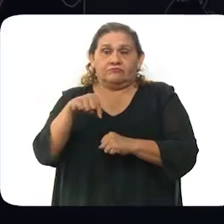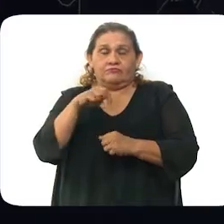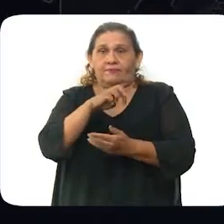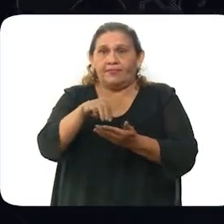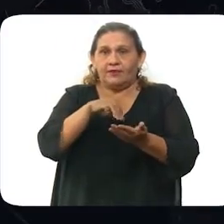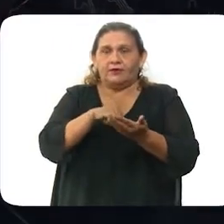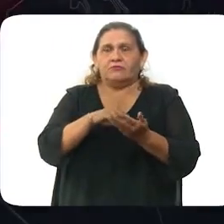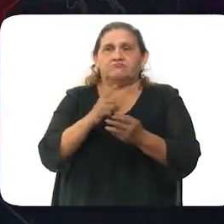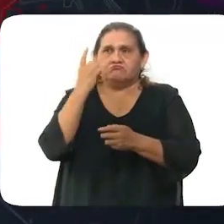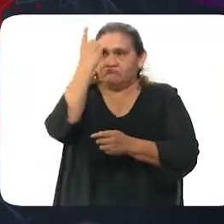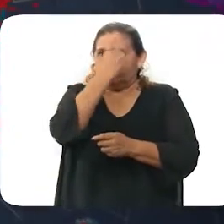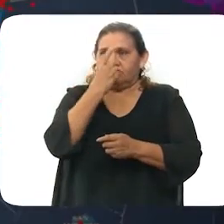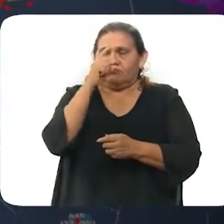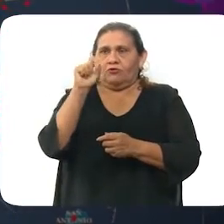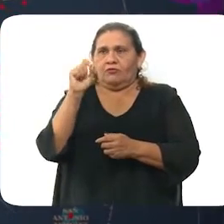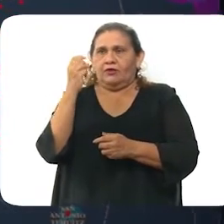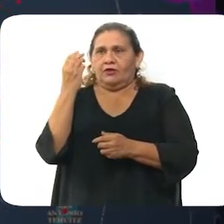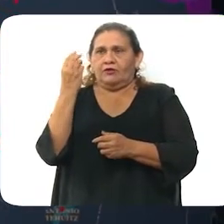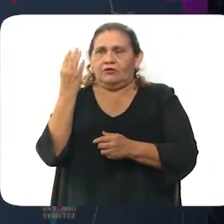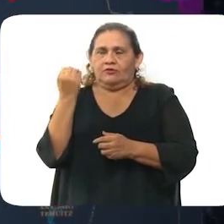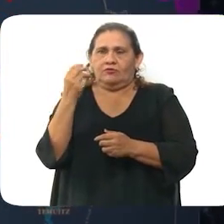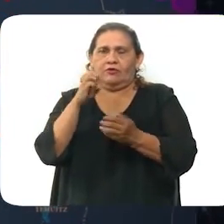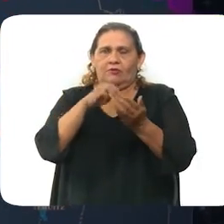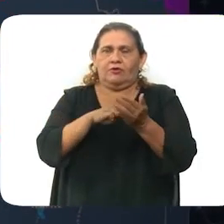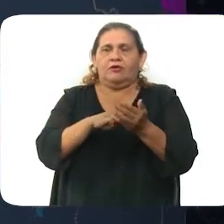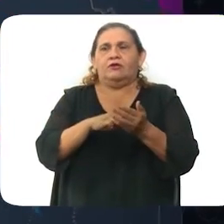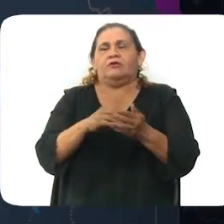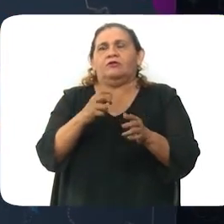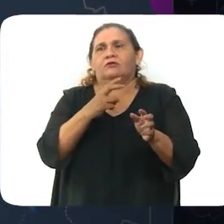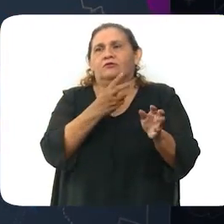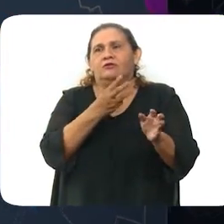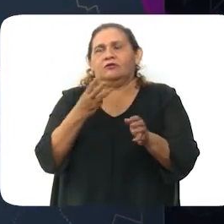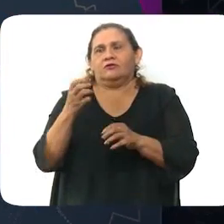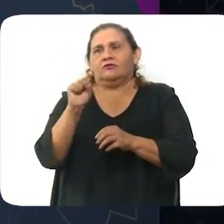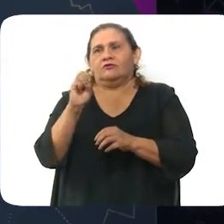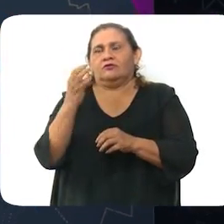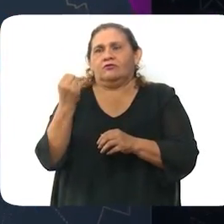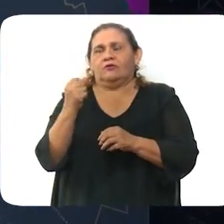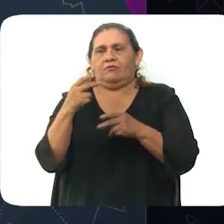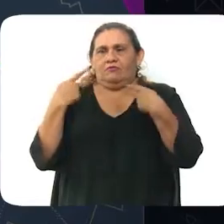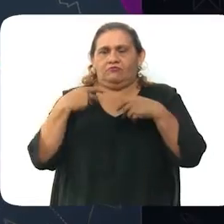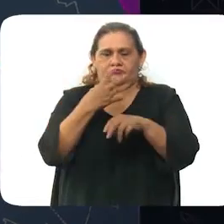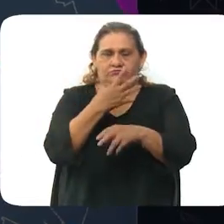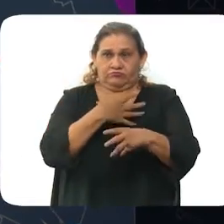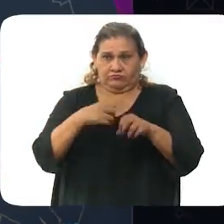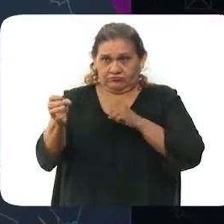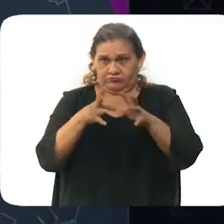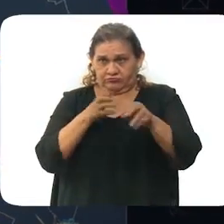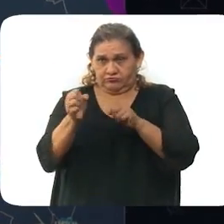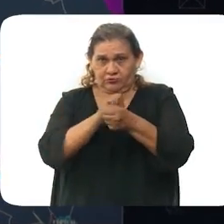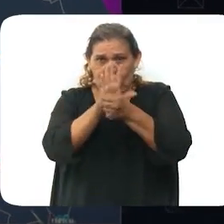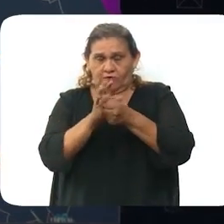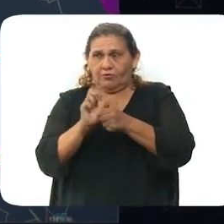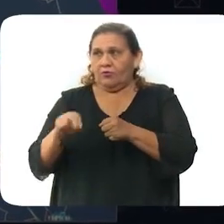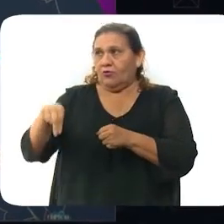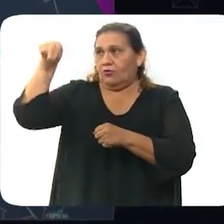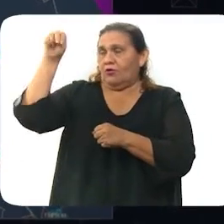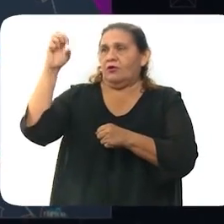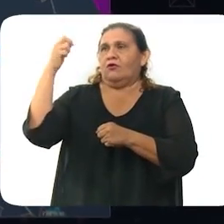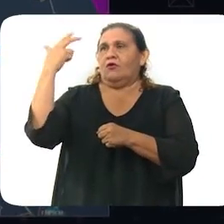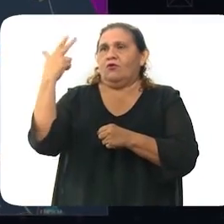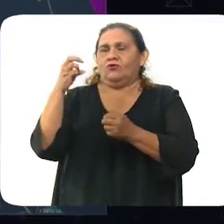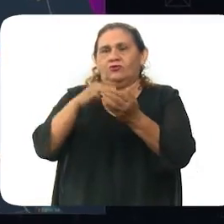en Mérida se han diagnosticado 29,363 personas contagiadas de coronavirus que viven en la zona norte 8